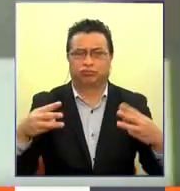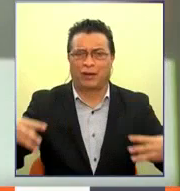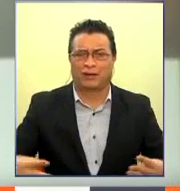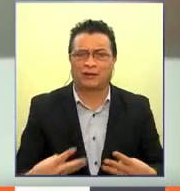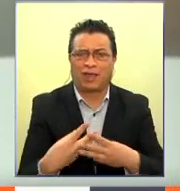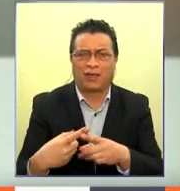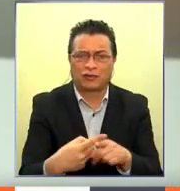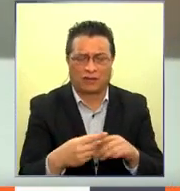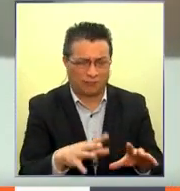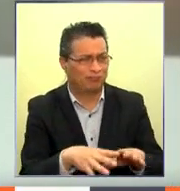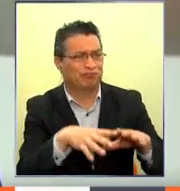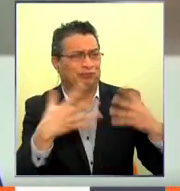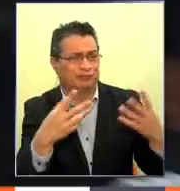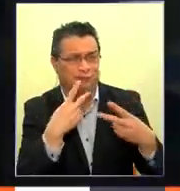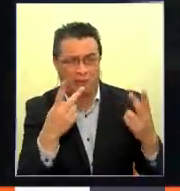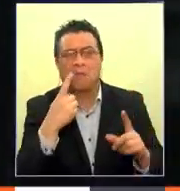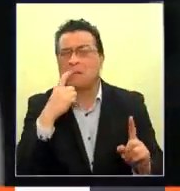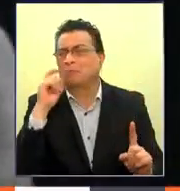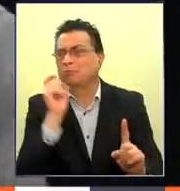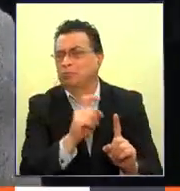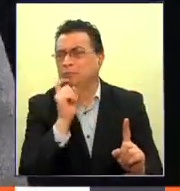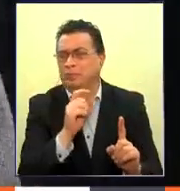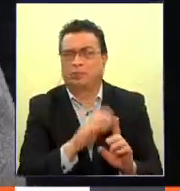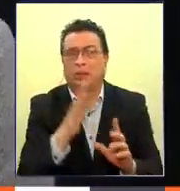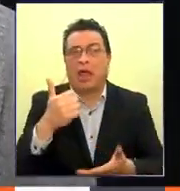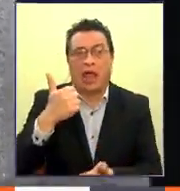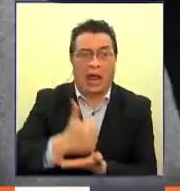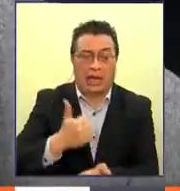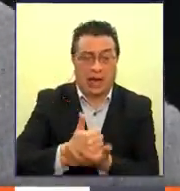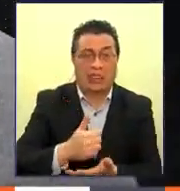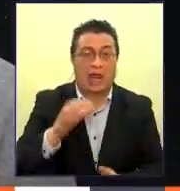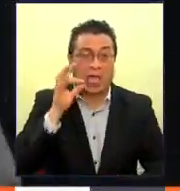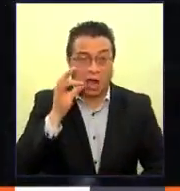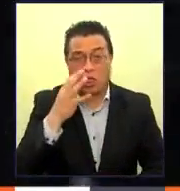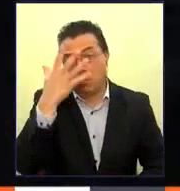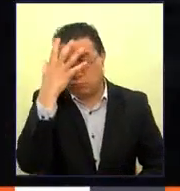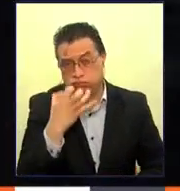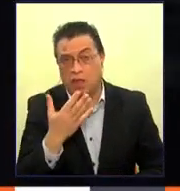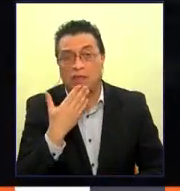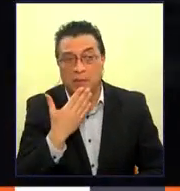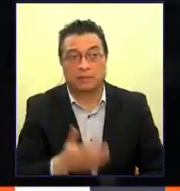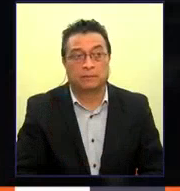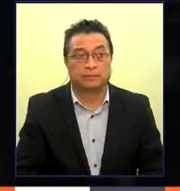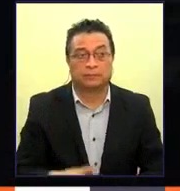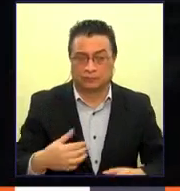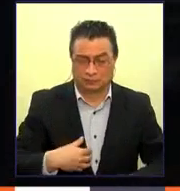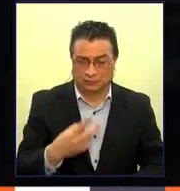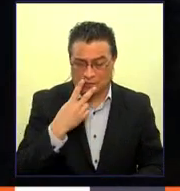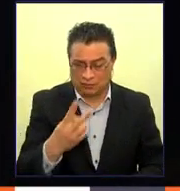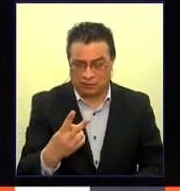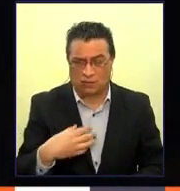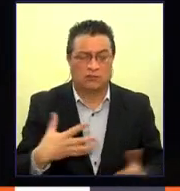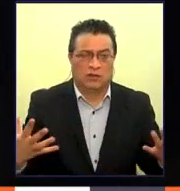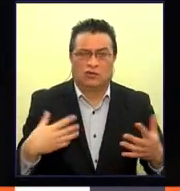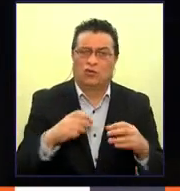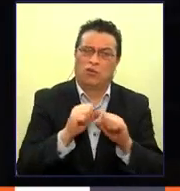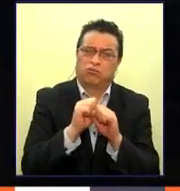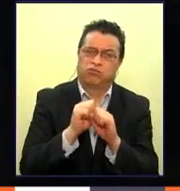sino que también fue duramente criticada por el alcalde de Las Condes, Joaquín Lavín. Lo encuentro realmente